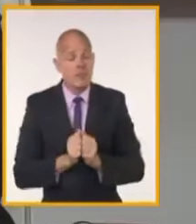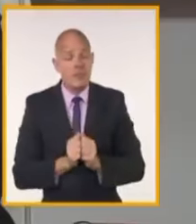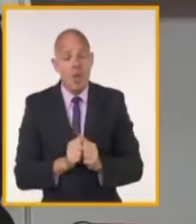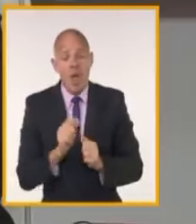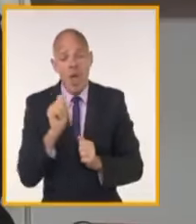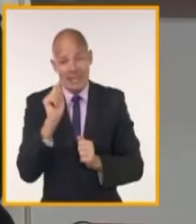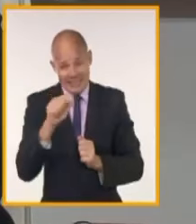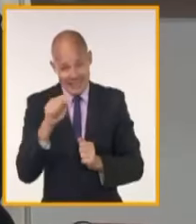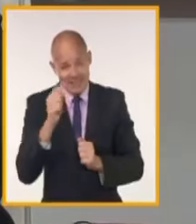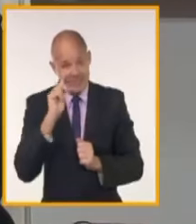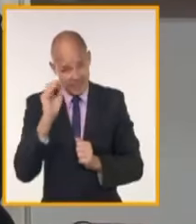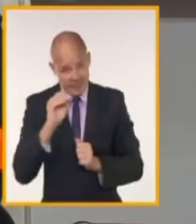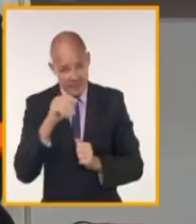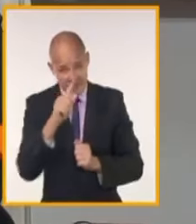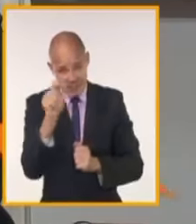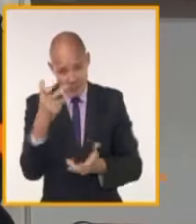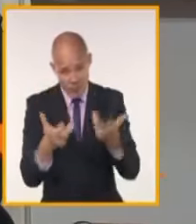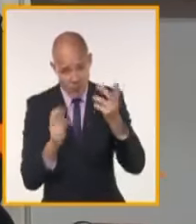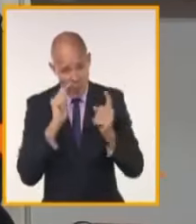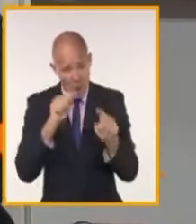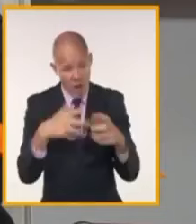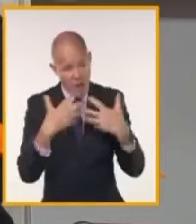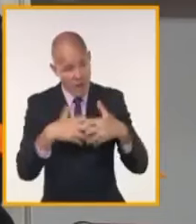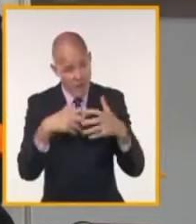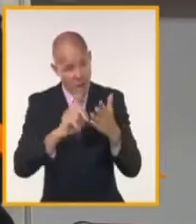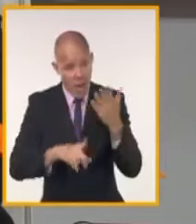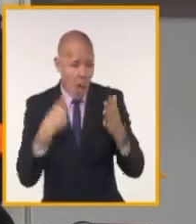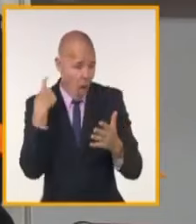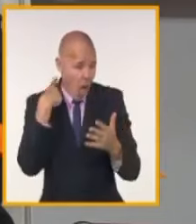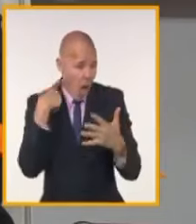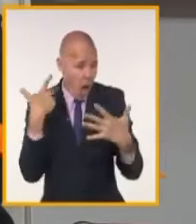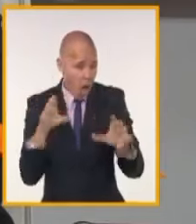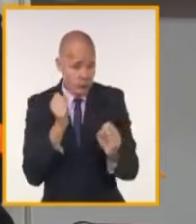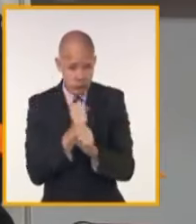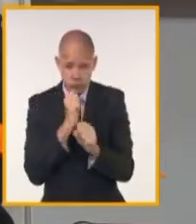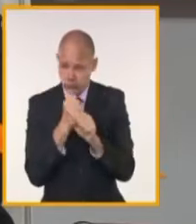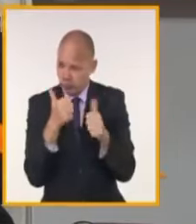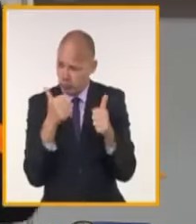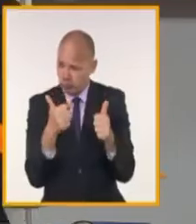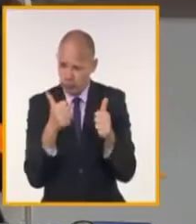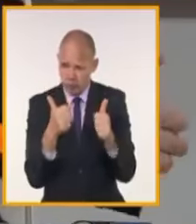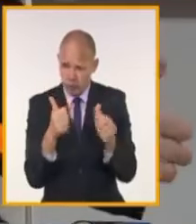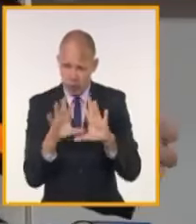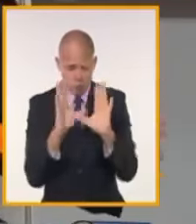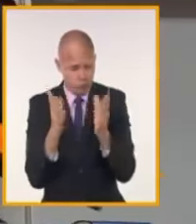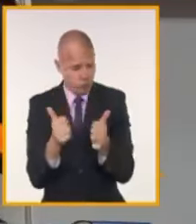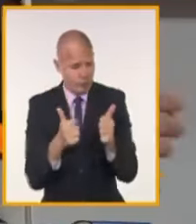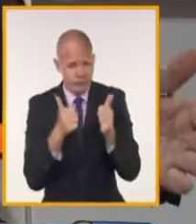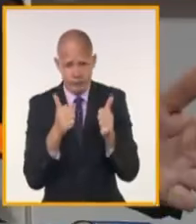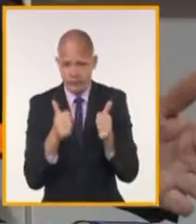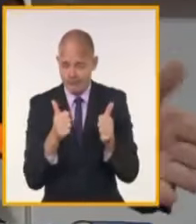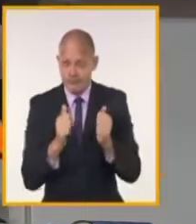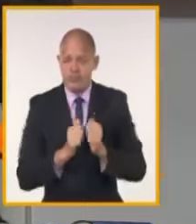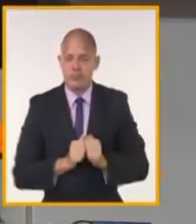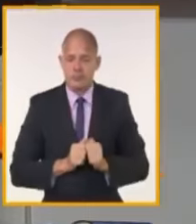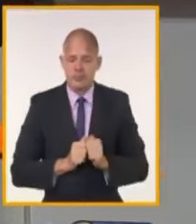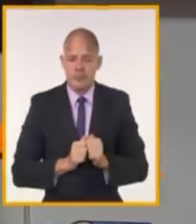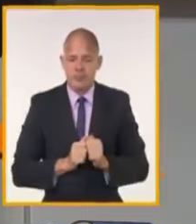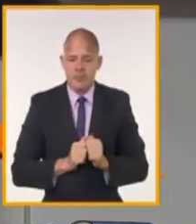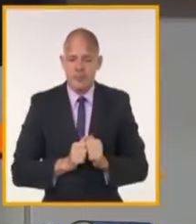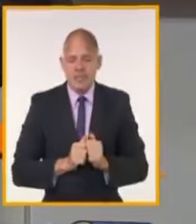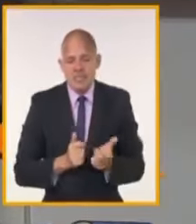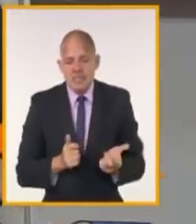termoeléctrica de mucho rigor históricamente de mucha disciplina eh Y es un es un